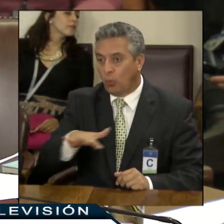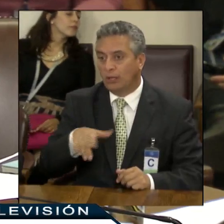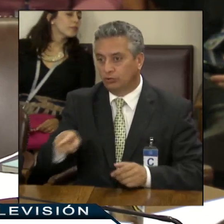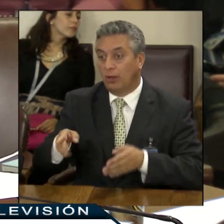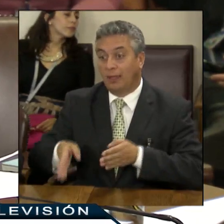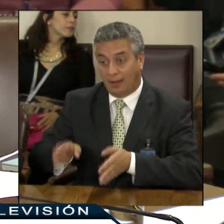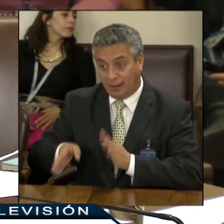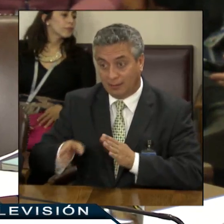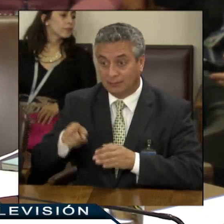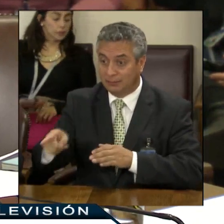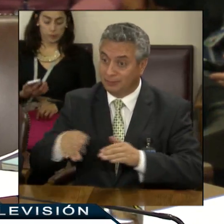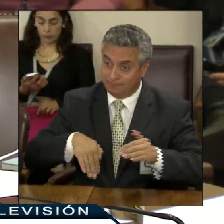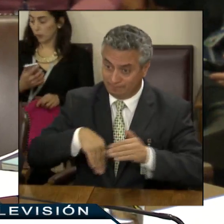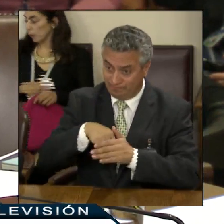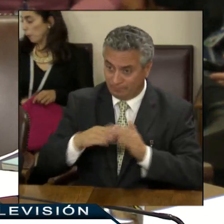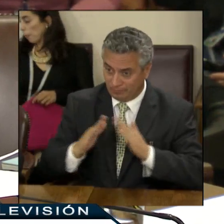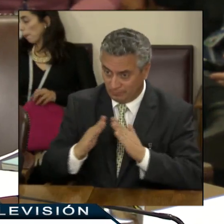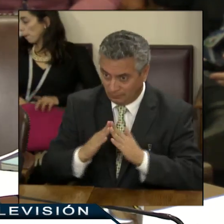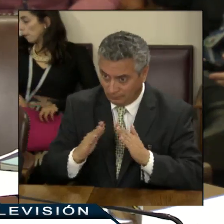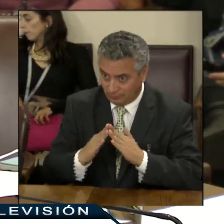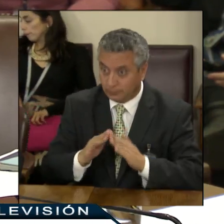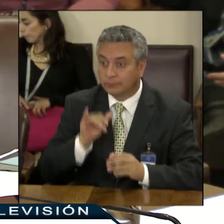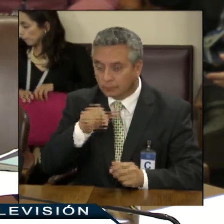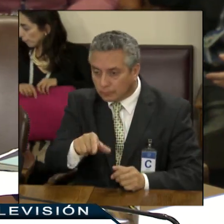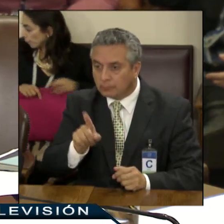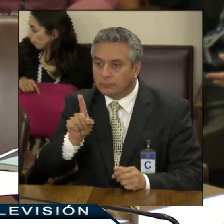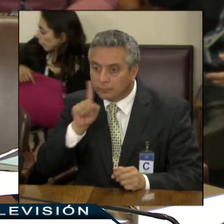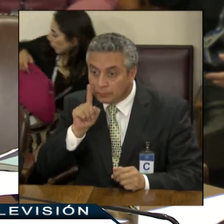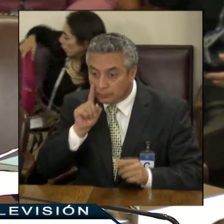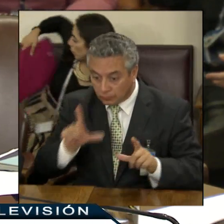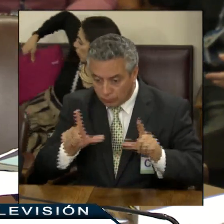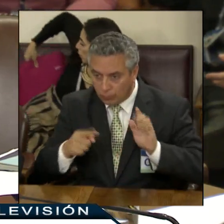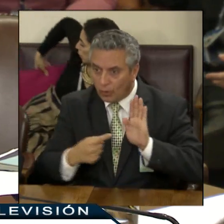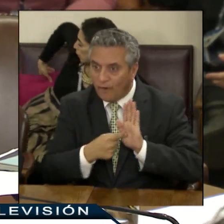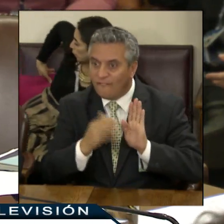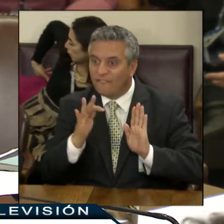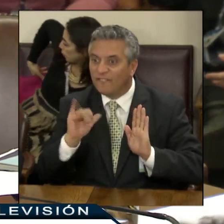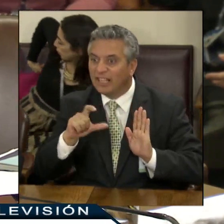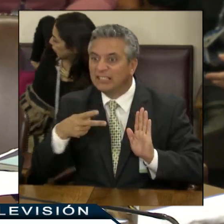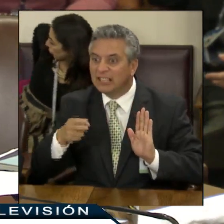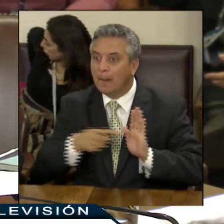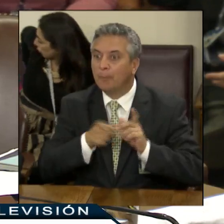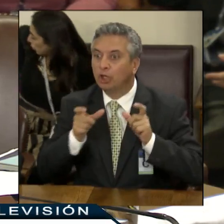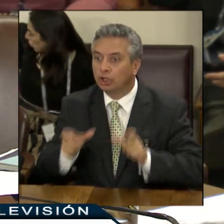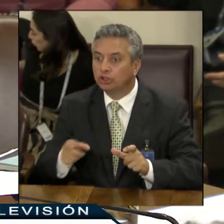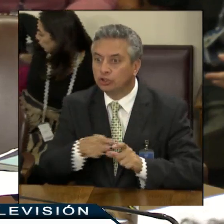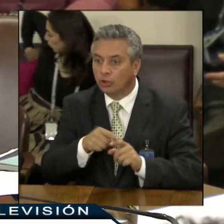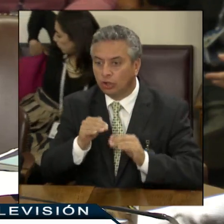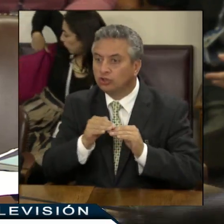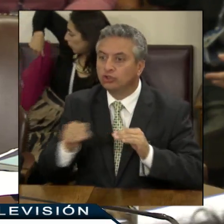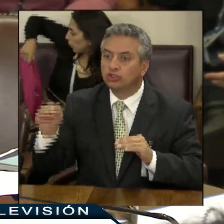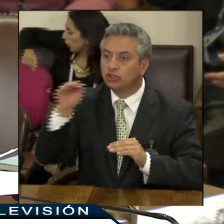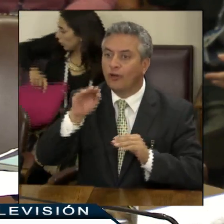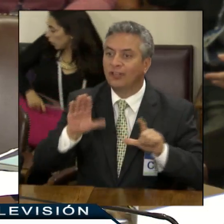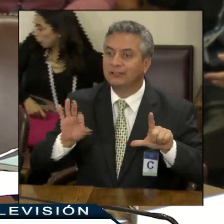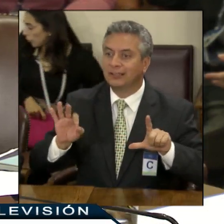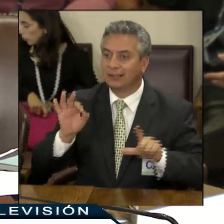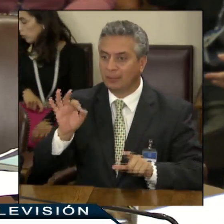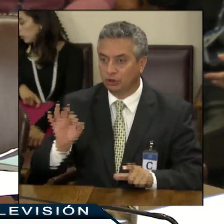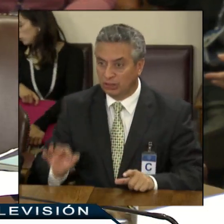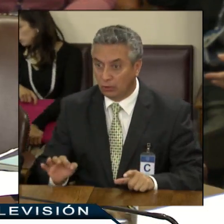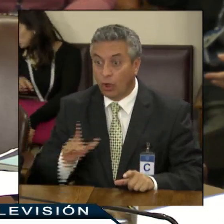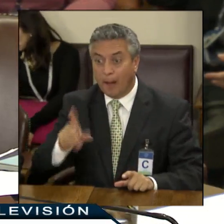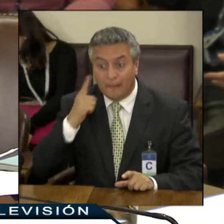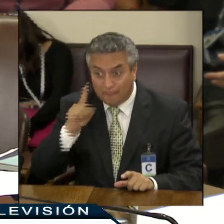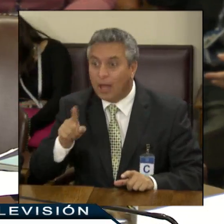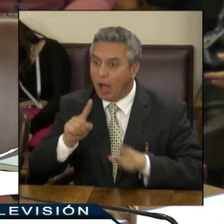echaron de su de su casa y que aparece con una ficha de protección social sobre el 70 por Pero